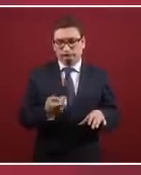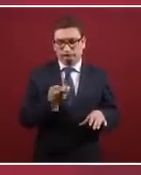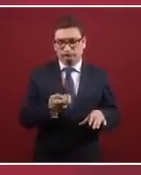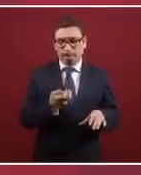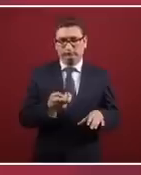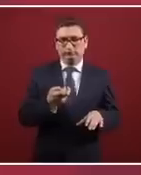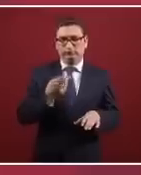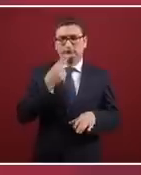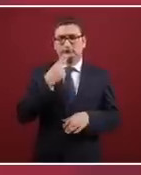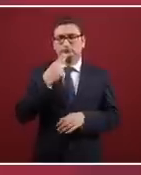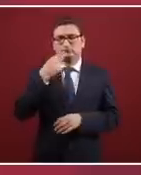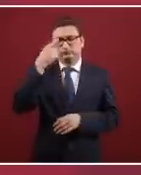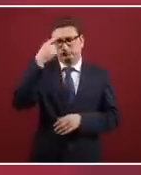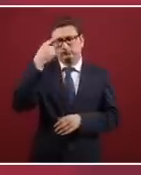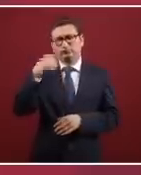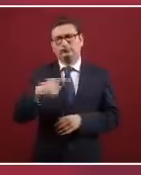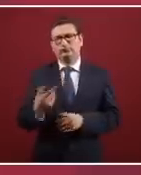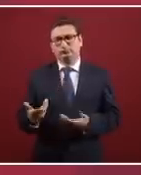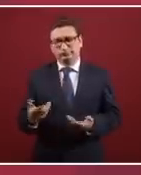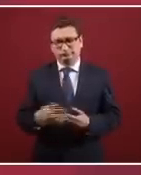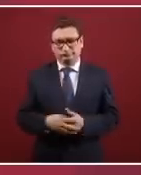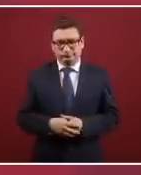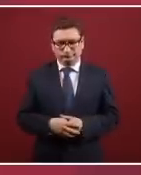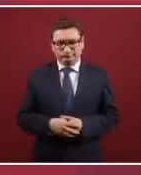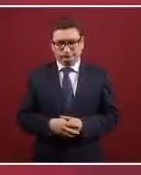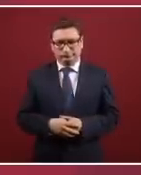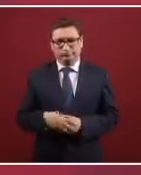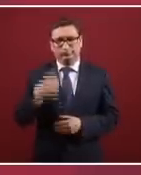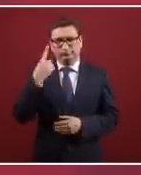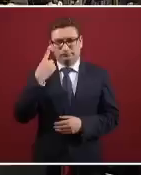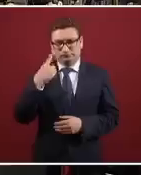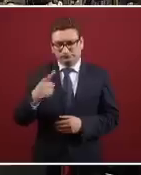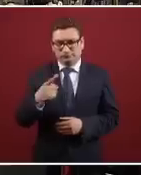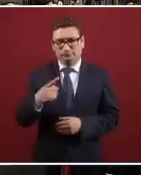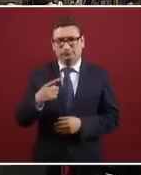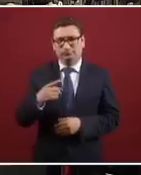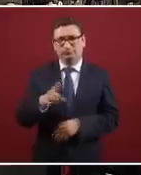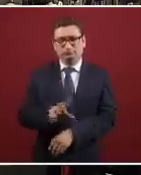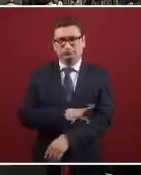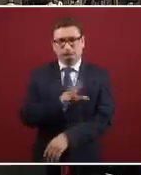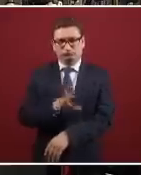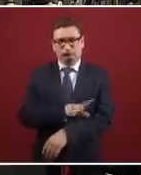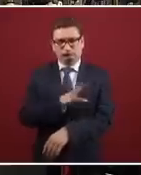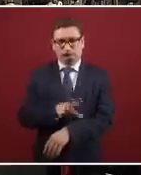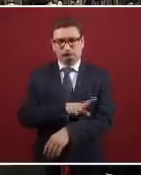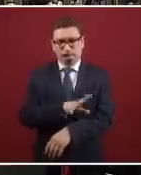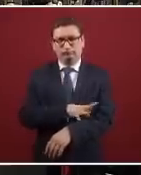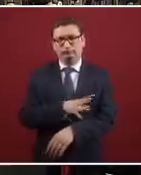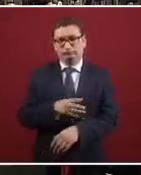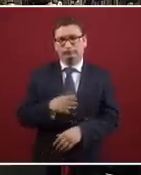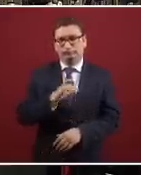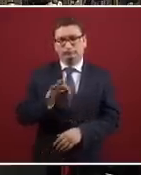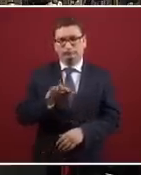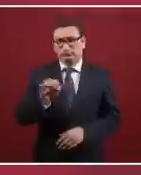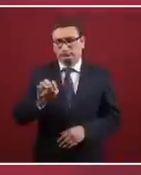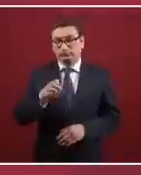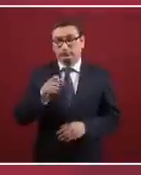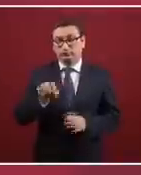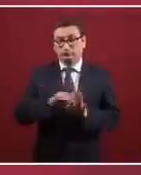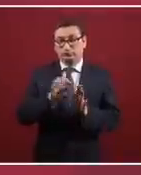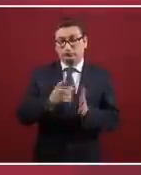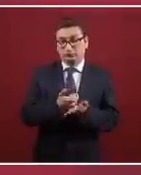se utilizaría para la generación de energía eléctrica. Y si son caras las tarifas,